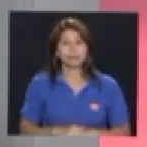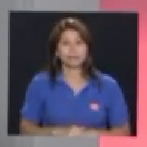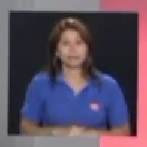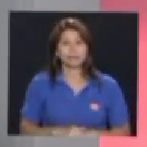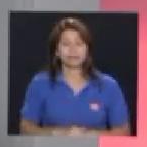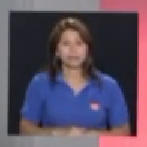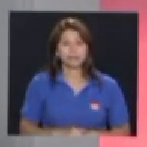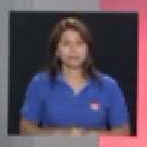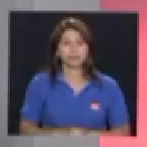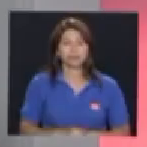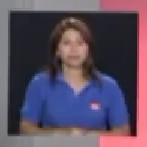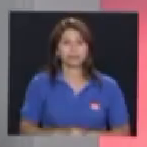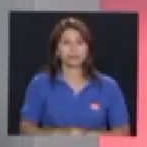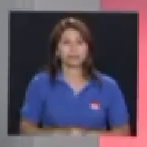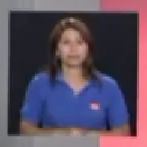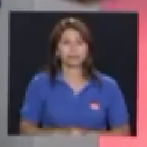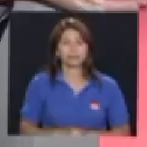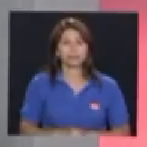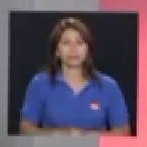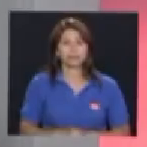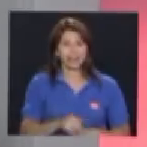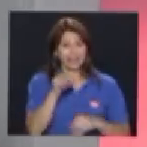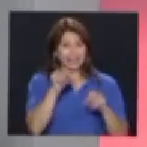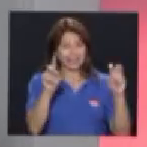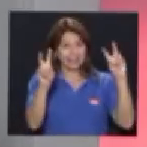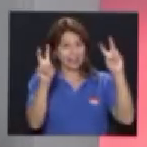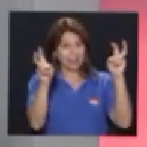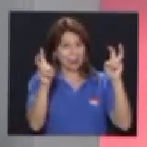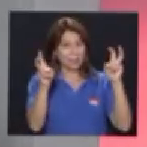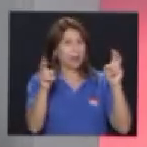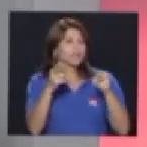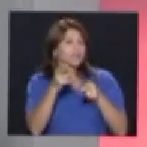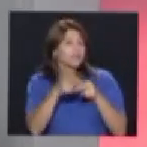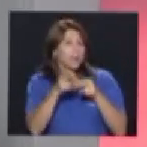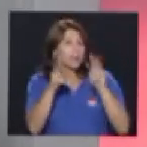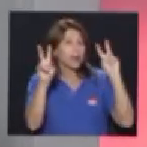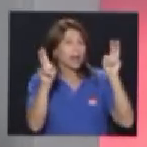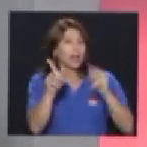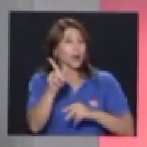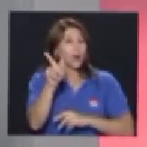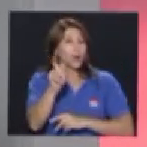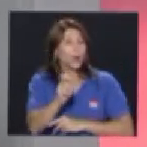este tema de, llamémosle la jubilación activa,